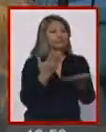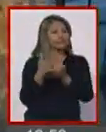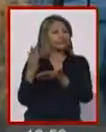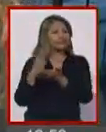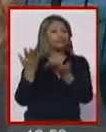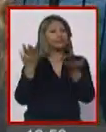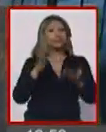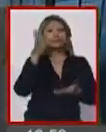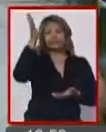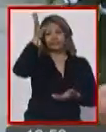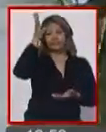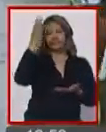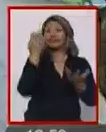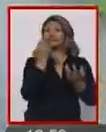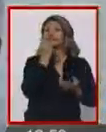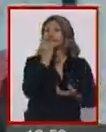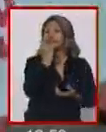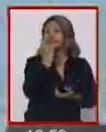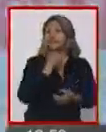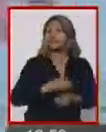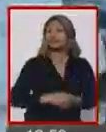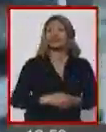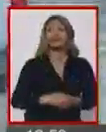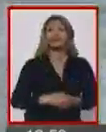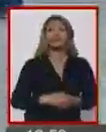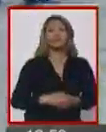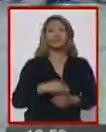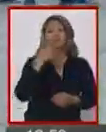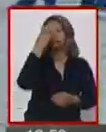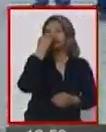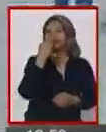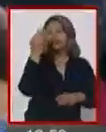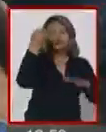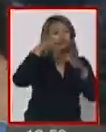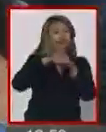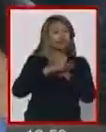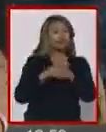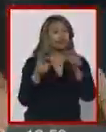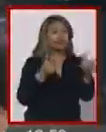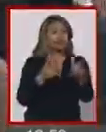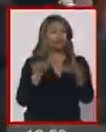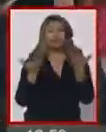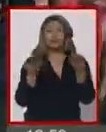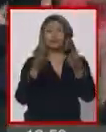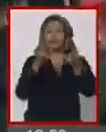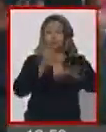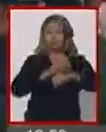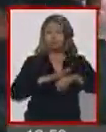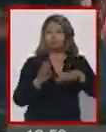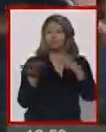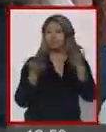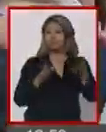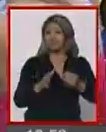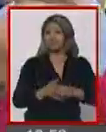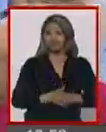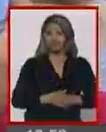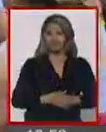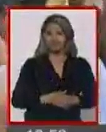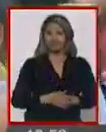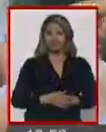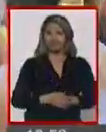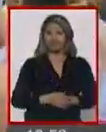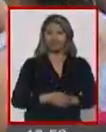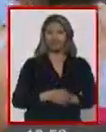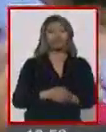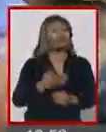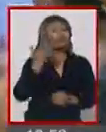sacado, hay papás que crían a sus niños, todos. Estamos todos durmiendo cuando entraron directo a matar. Hay varios heridos y muertos. ¿Cuántos niños